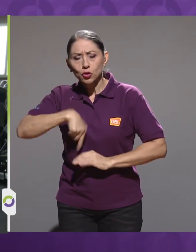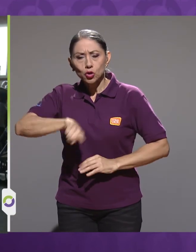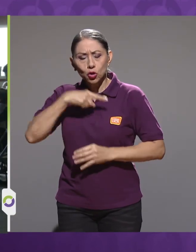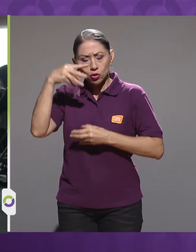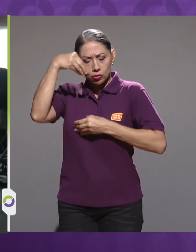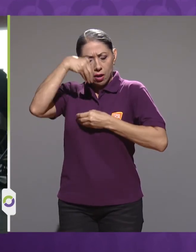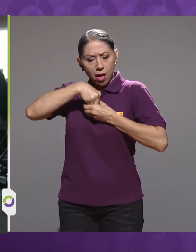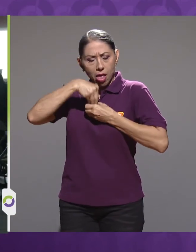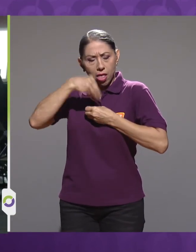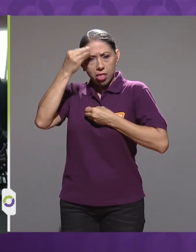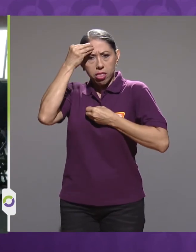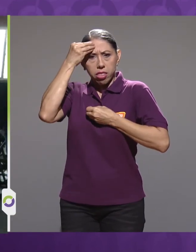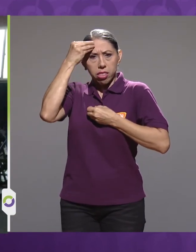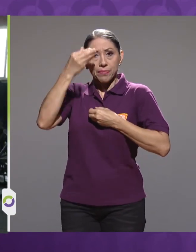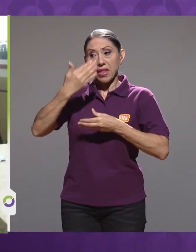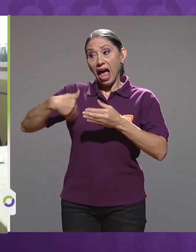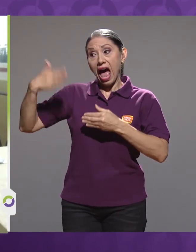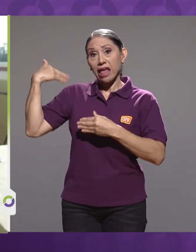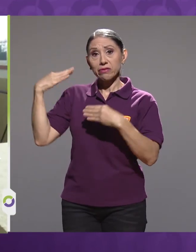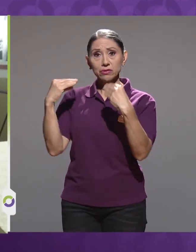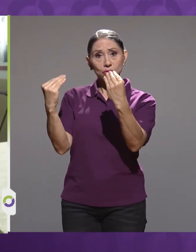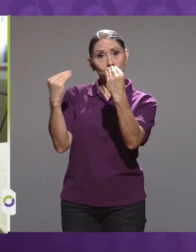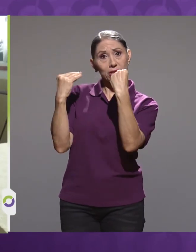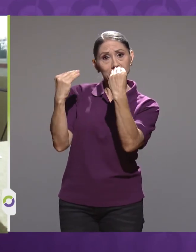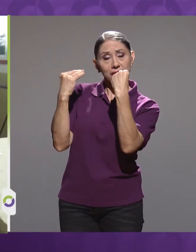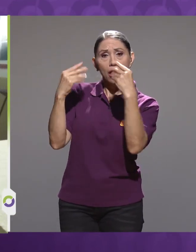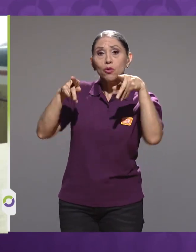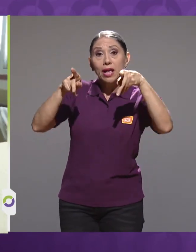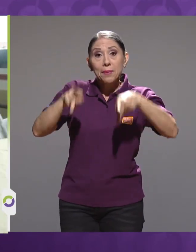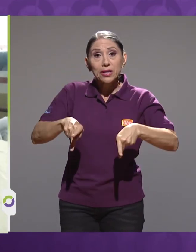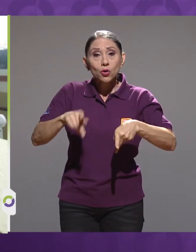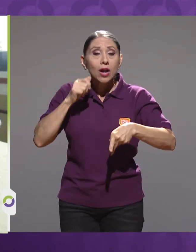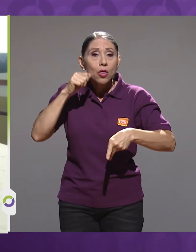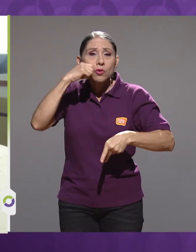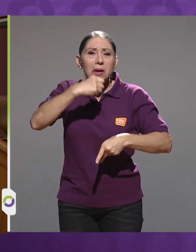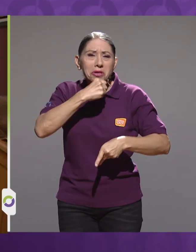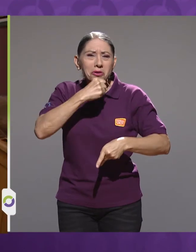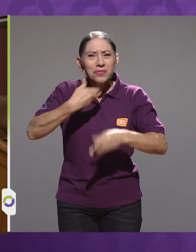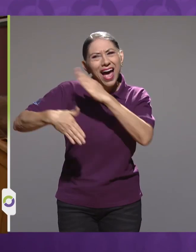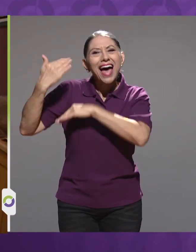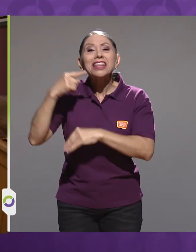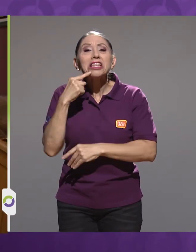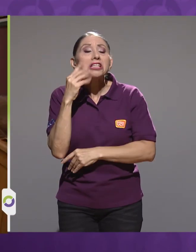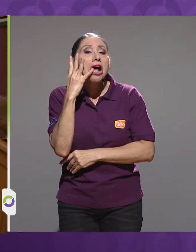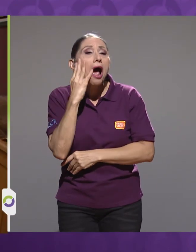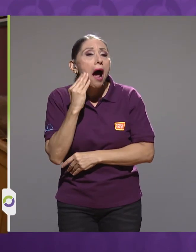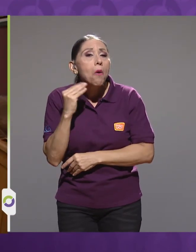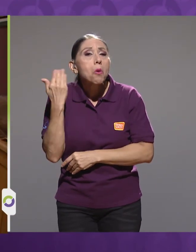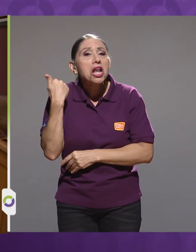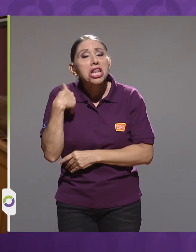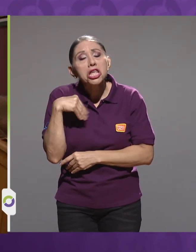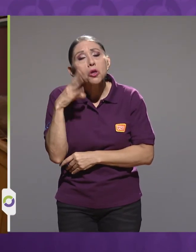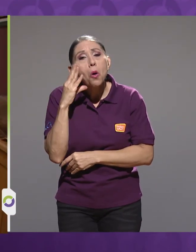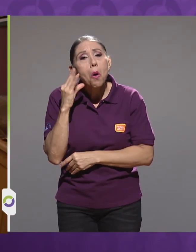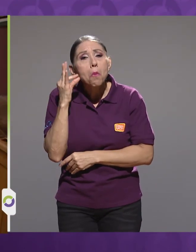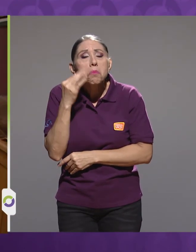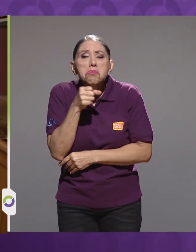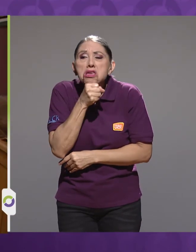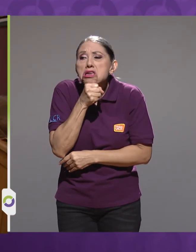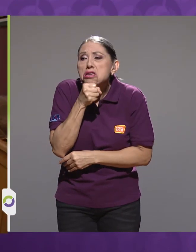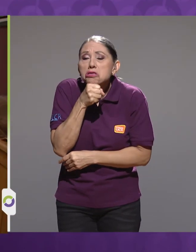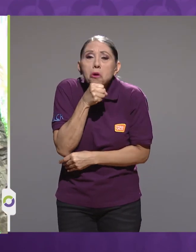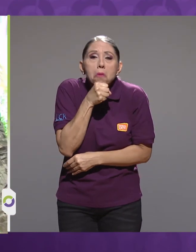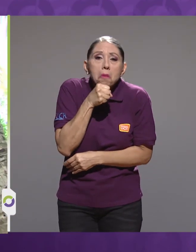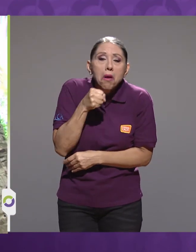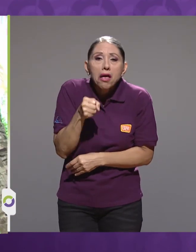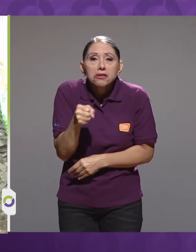¿verdad? Donde se nos había enseñado en algún momento que la persona adulta mayor, o como le llamaban antes, el abuelito, el viejito, el ancianito,